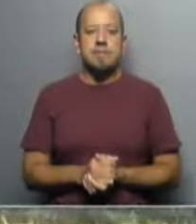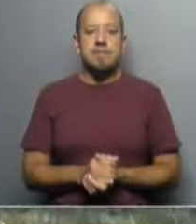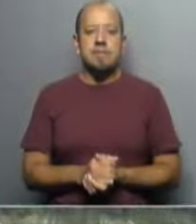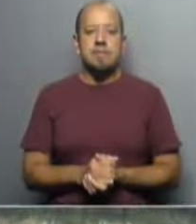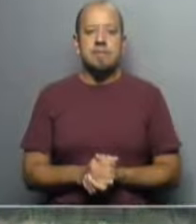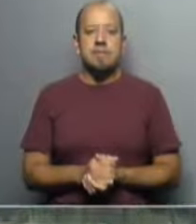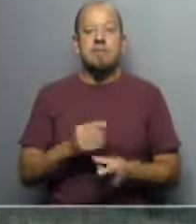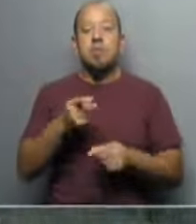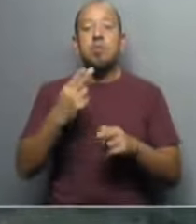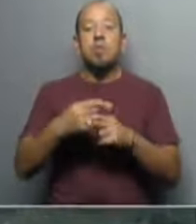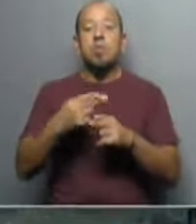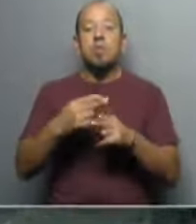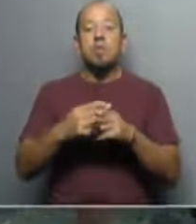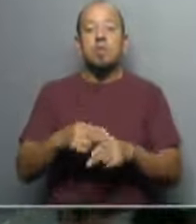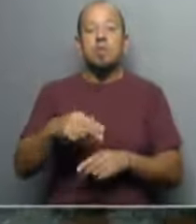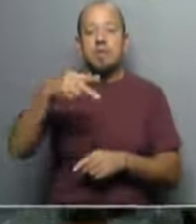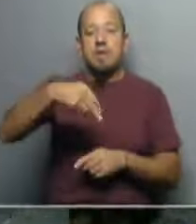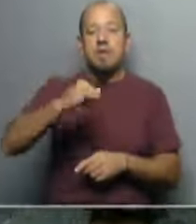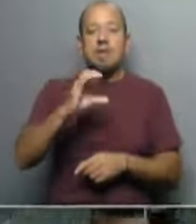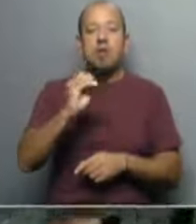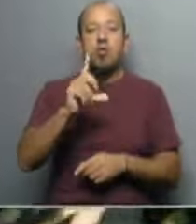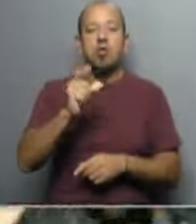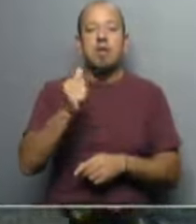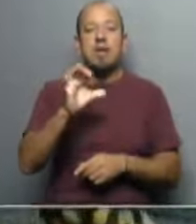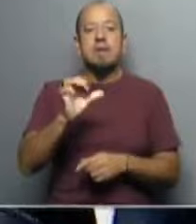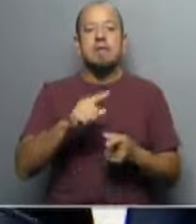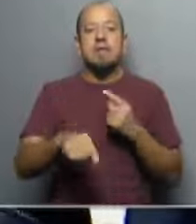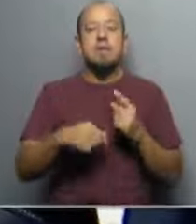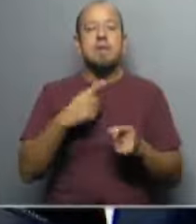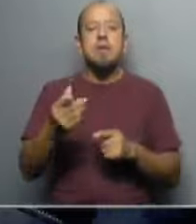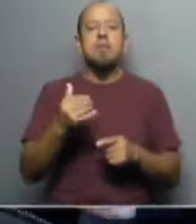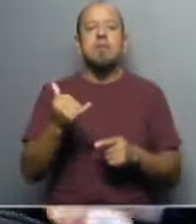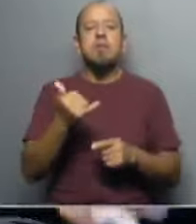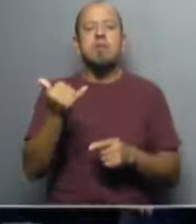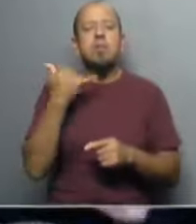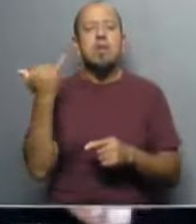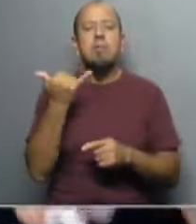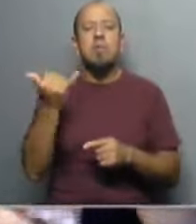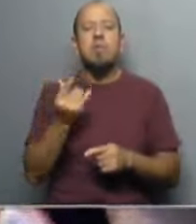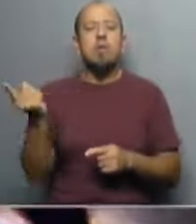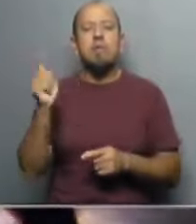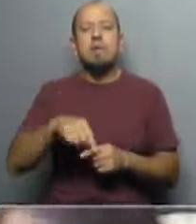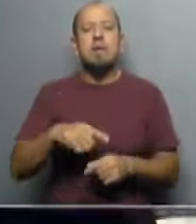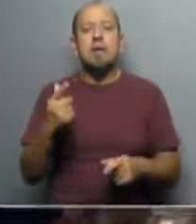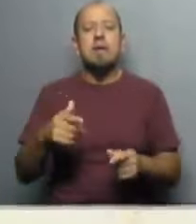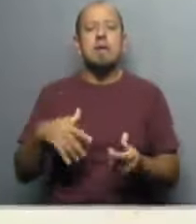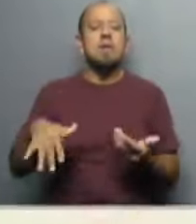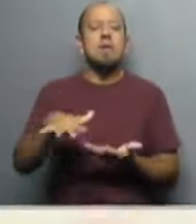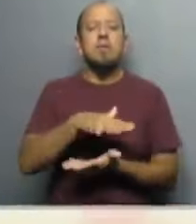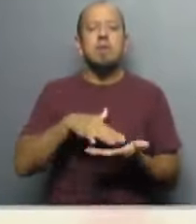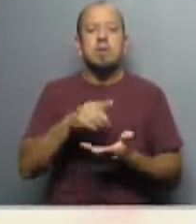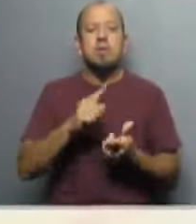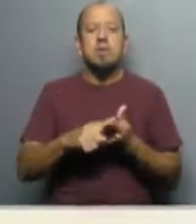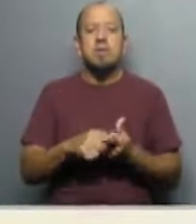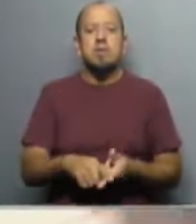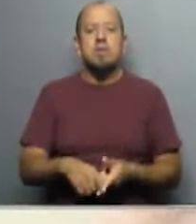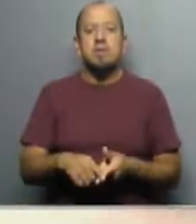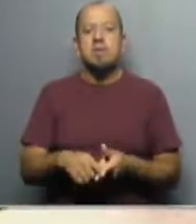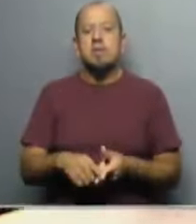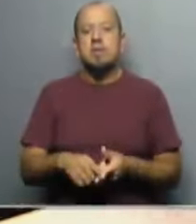¿Cómo estás? ¿Cómo es tu nombre? Nicolás. Nicolás, ¿hace cuánto venís acá? ¿Qué te atrae de este parque? Ah, el Parque